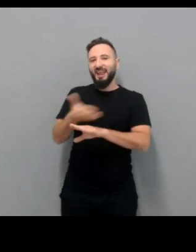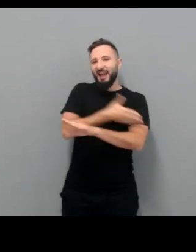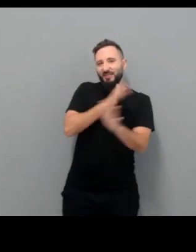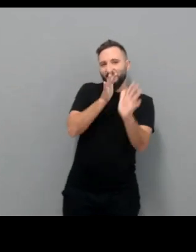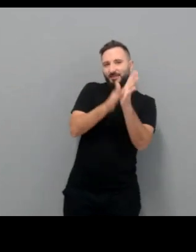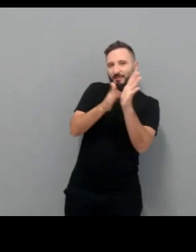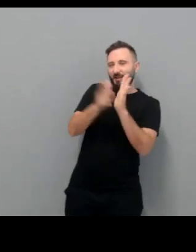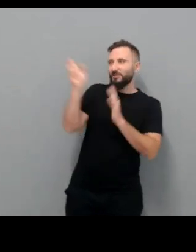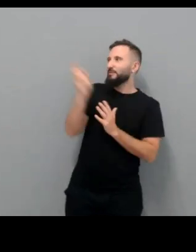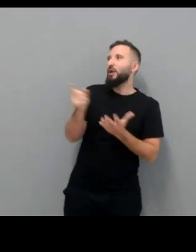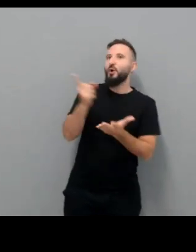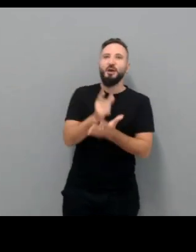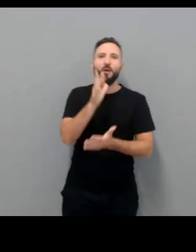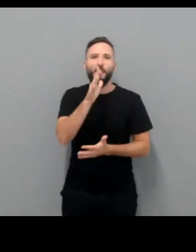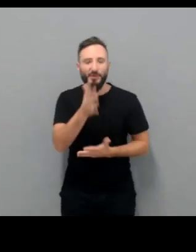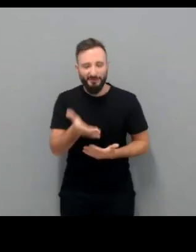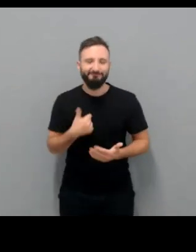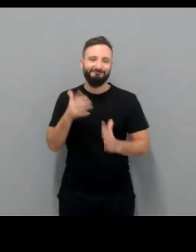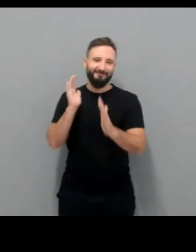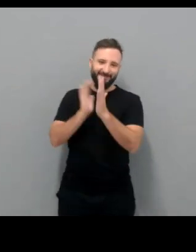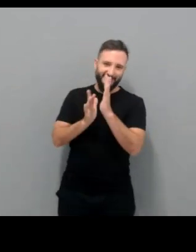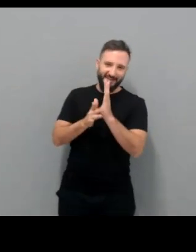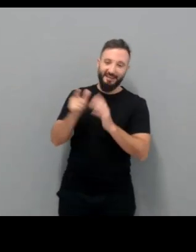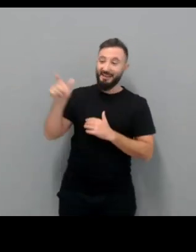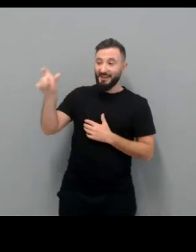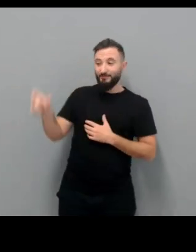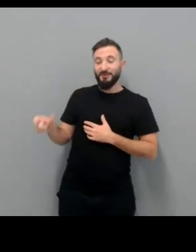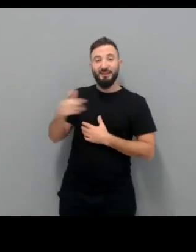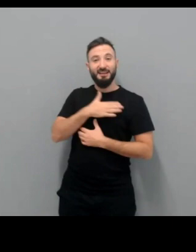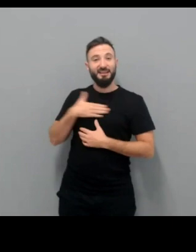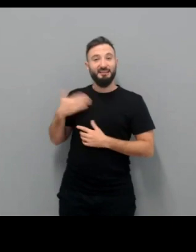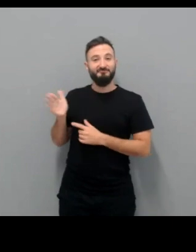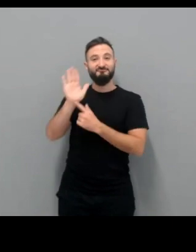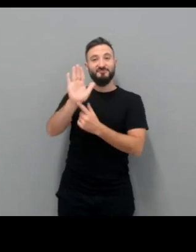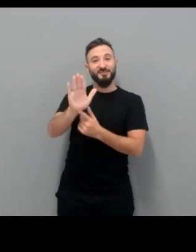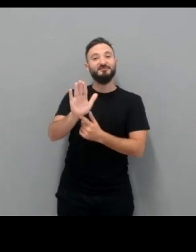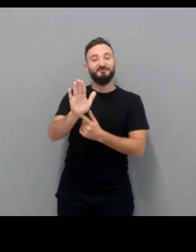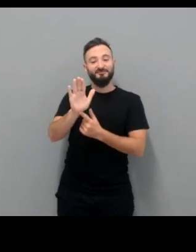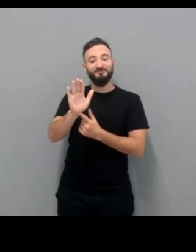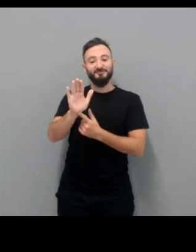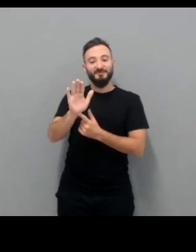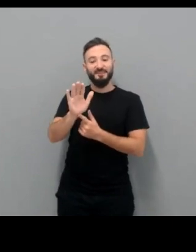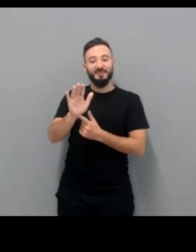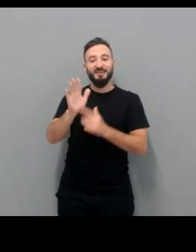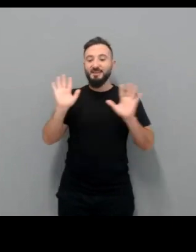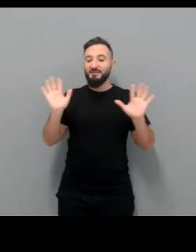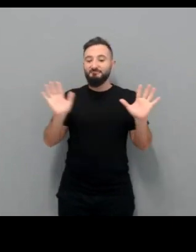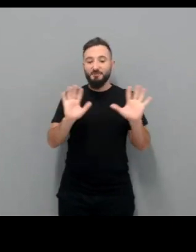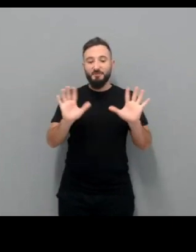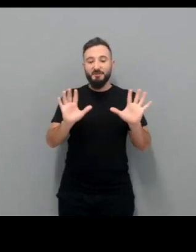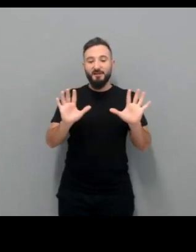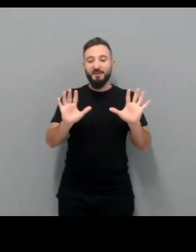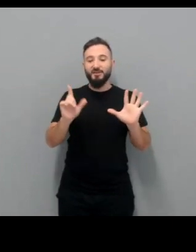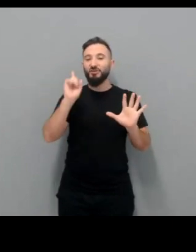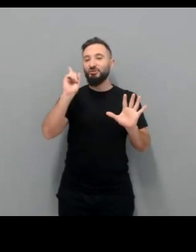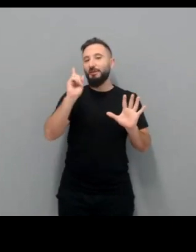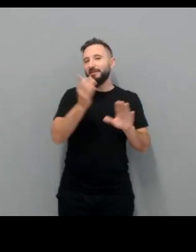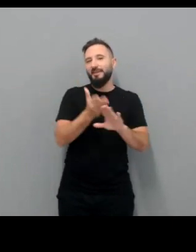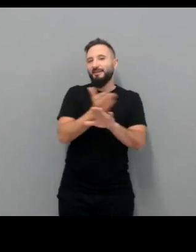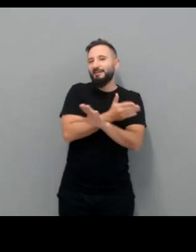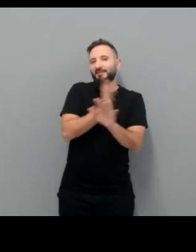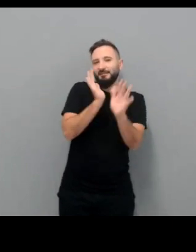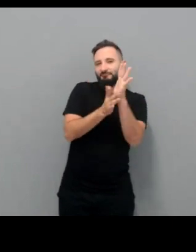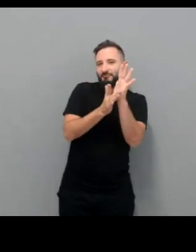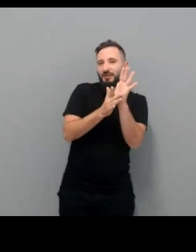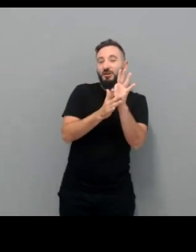por qué vuelvo a aparecer en pantalla y solo hacer una anotación inicial.